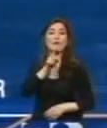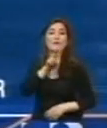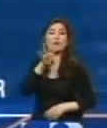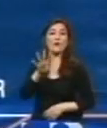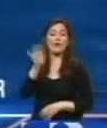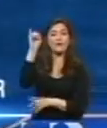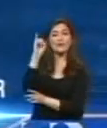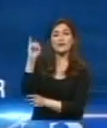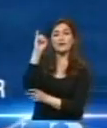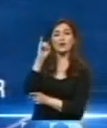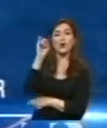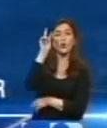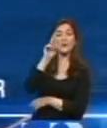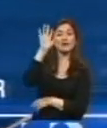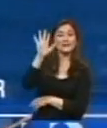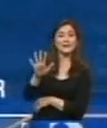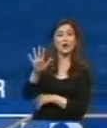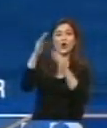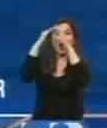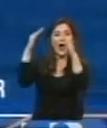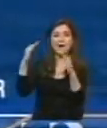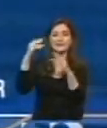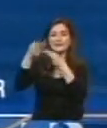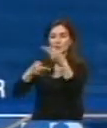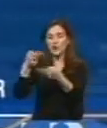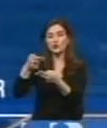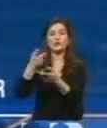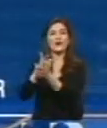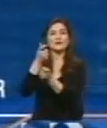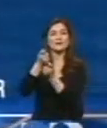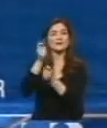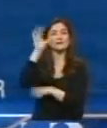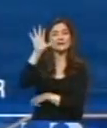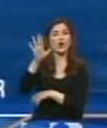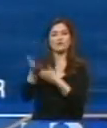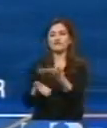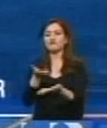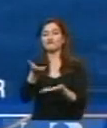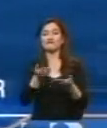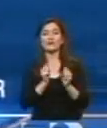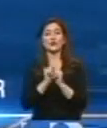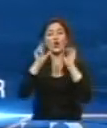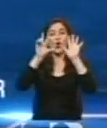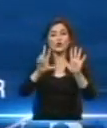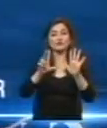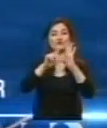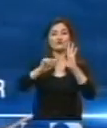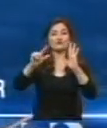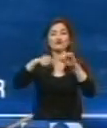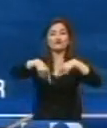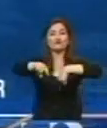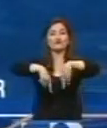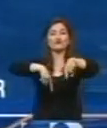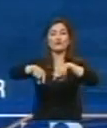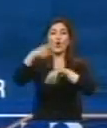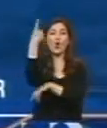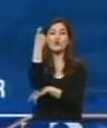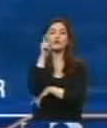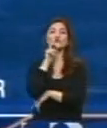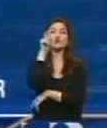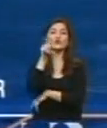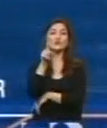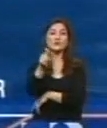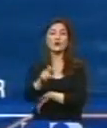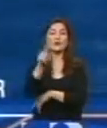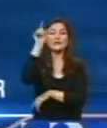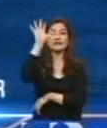sector industrial, 25 del inmobiliario, 5 del comercial, 8 del sector financiero logístico, 11 del